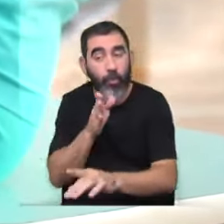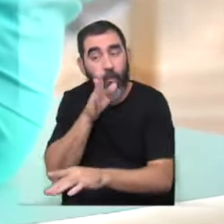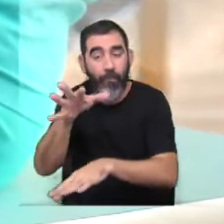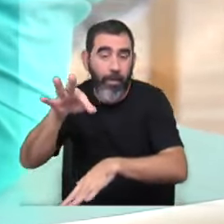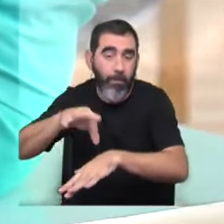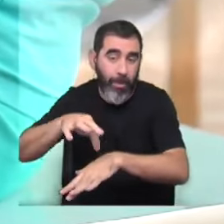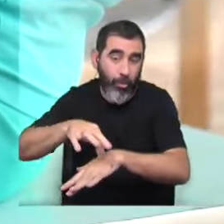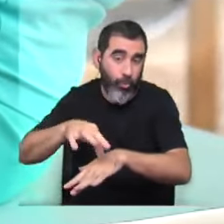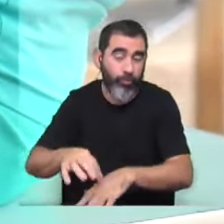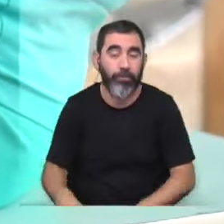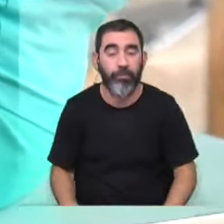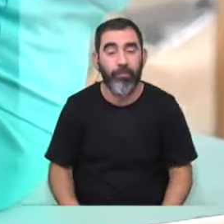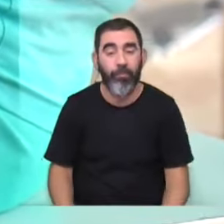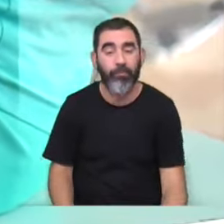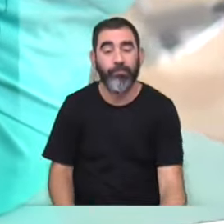al médico.